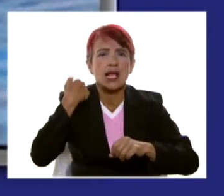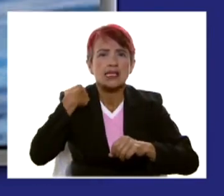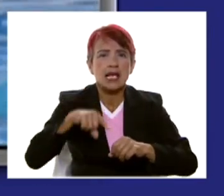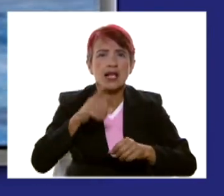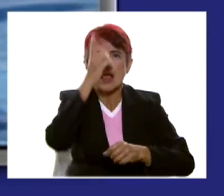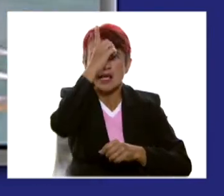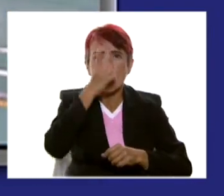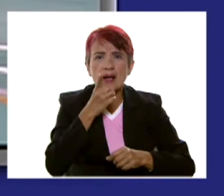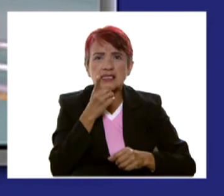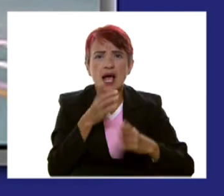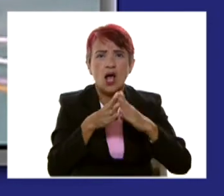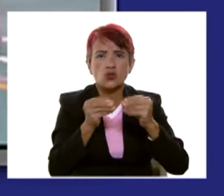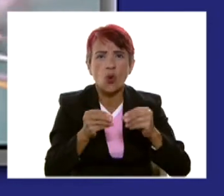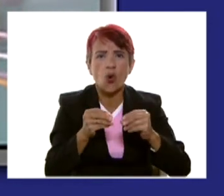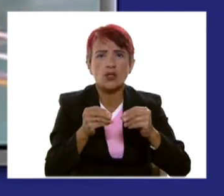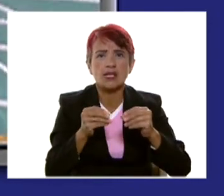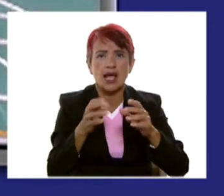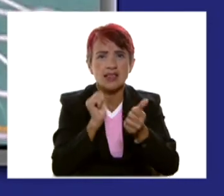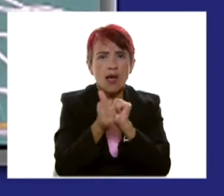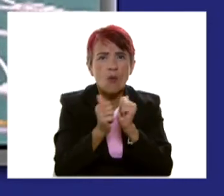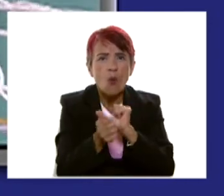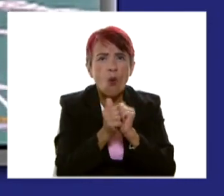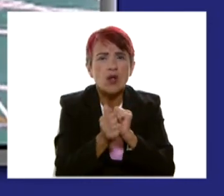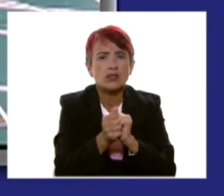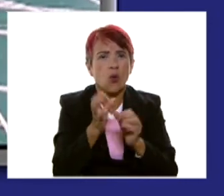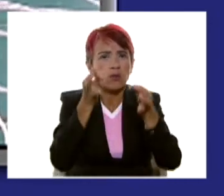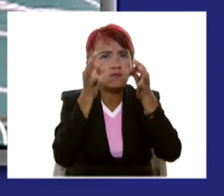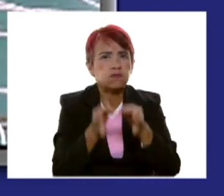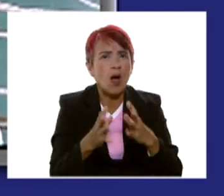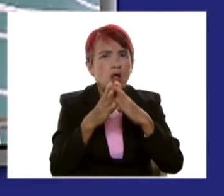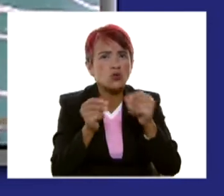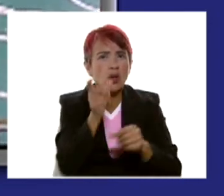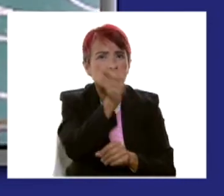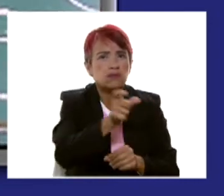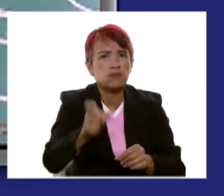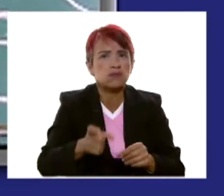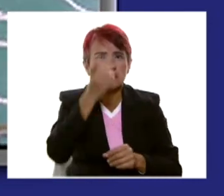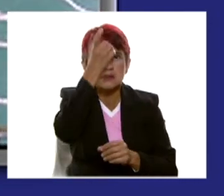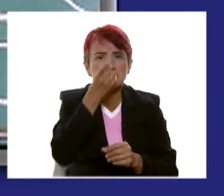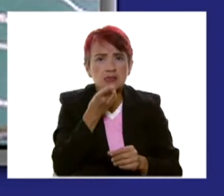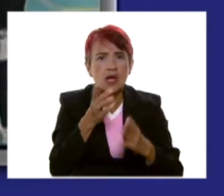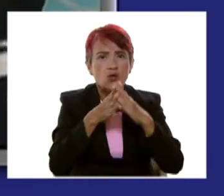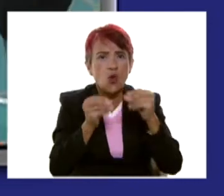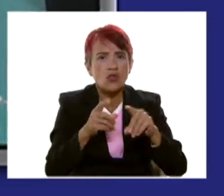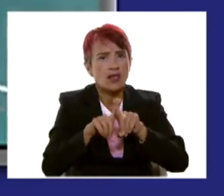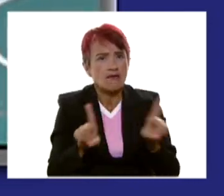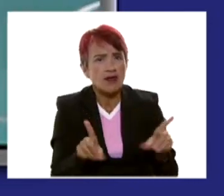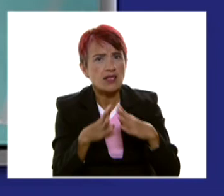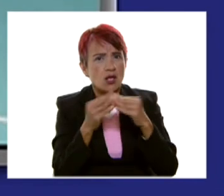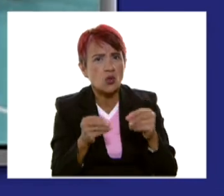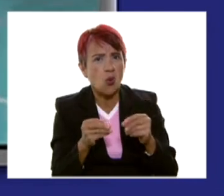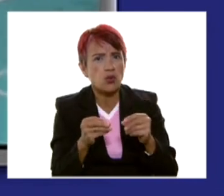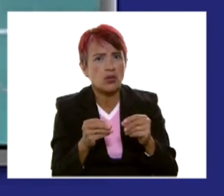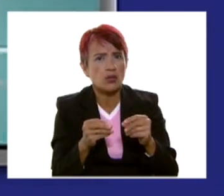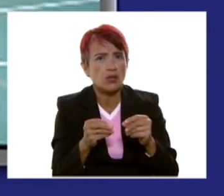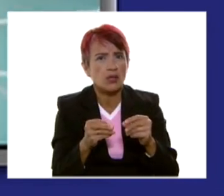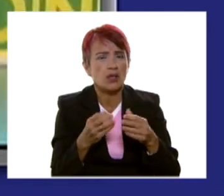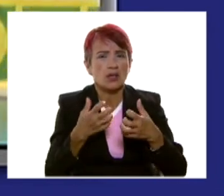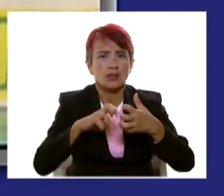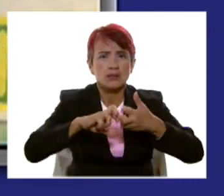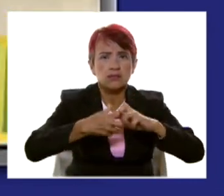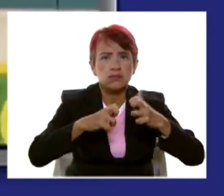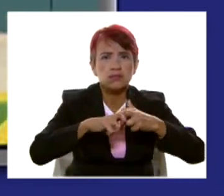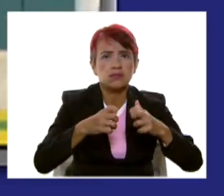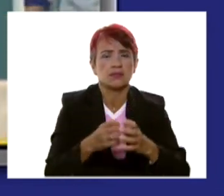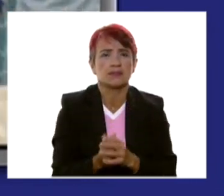alguna discapacidad. Este tipo de deporte está ajustado a todos los deportistas con manifestaciones diferenciales de tipo motriz y